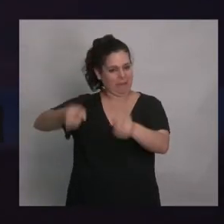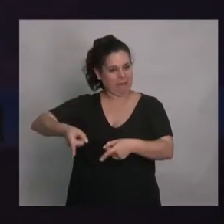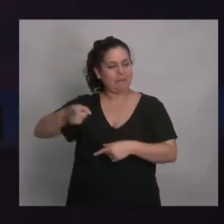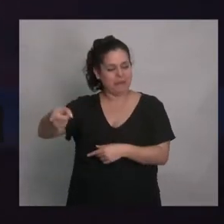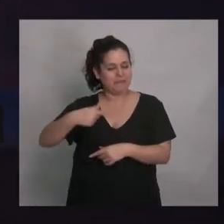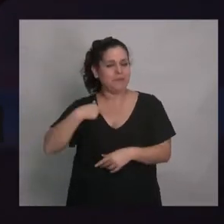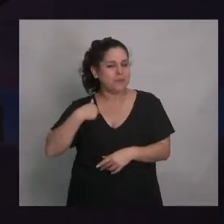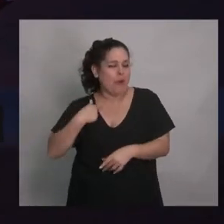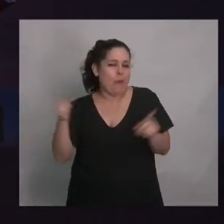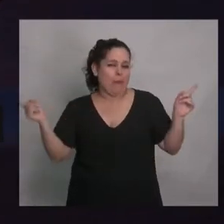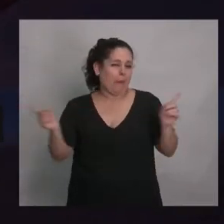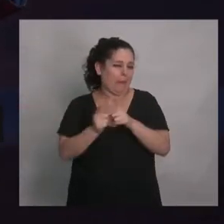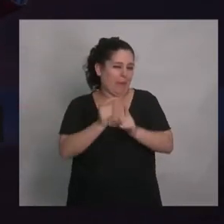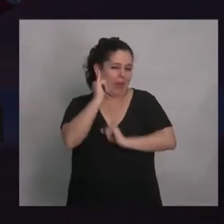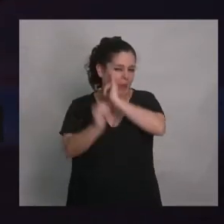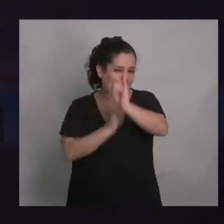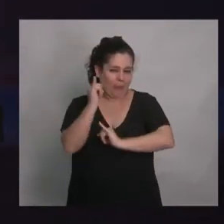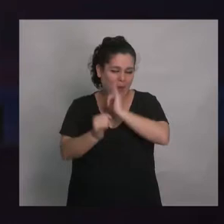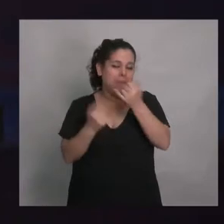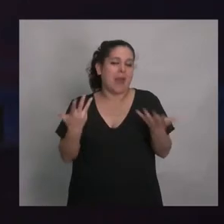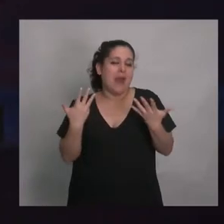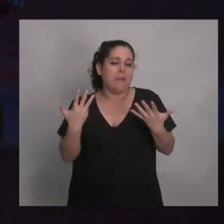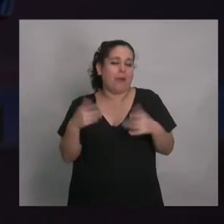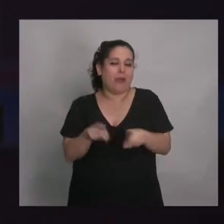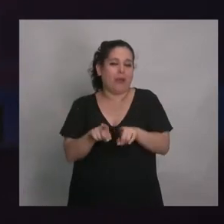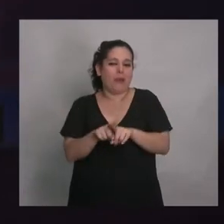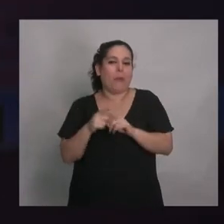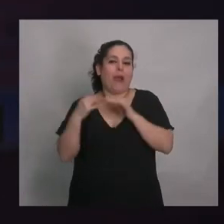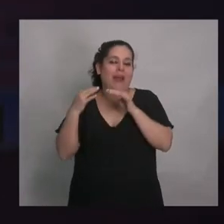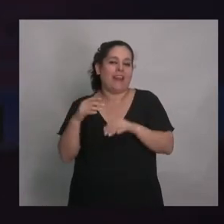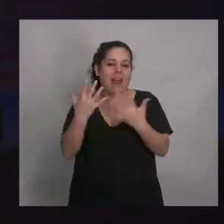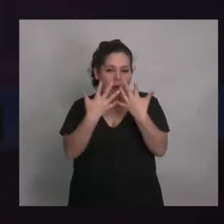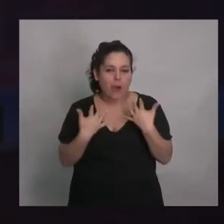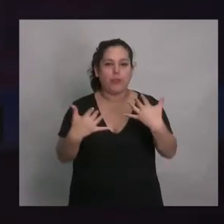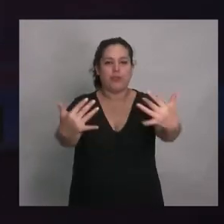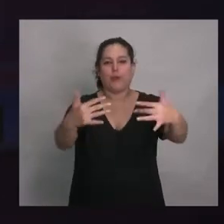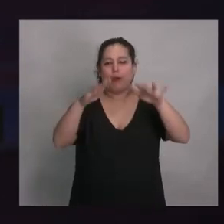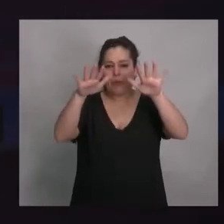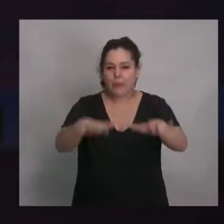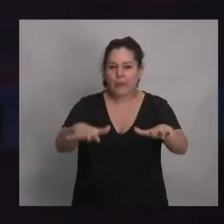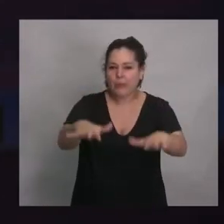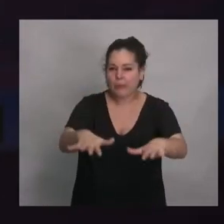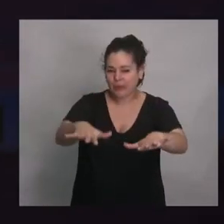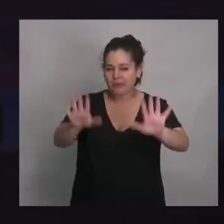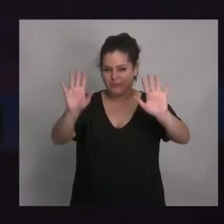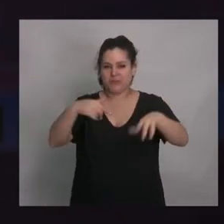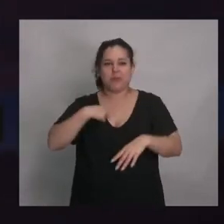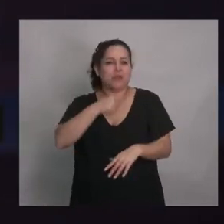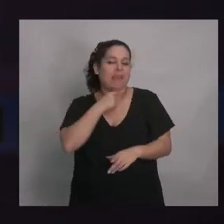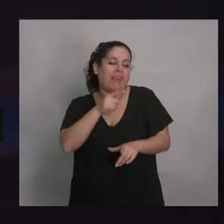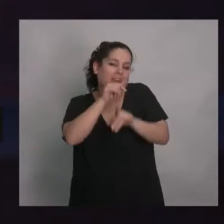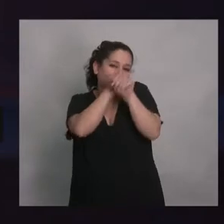voy a ser muy breve para poder dejar tranquilo al auditorio yo solamente quiero